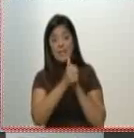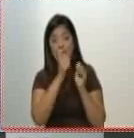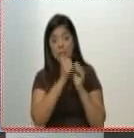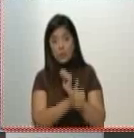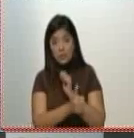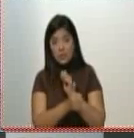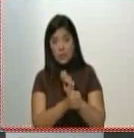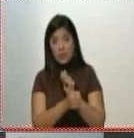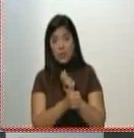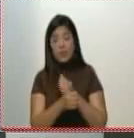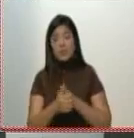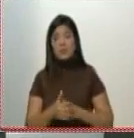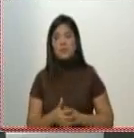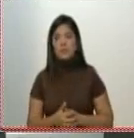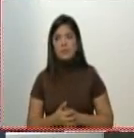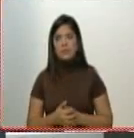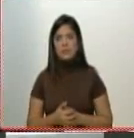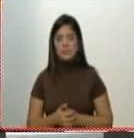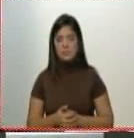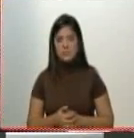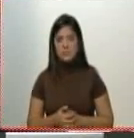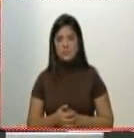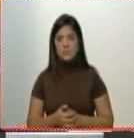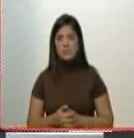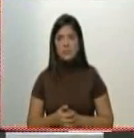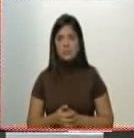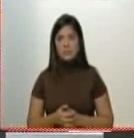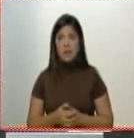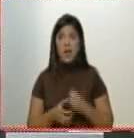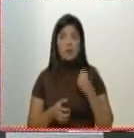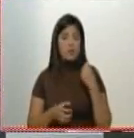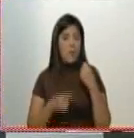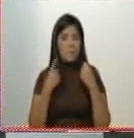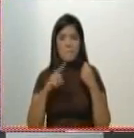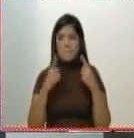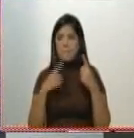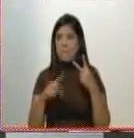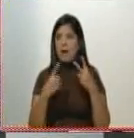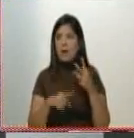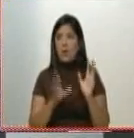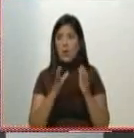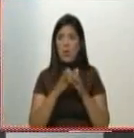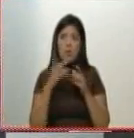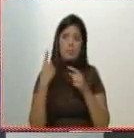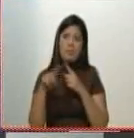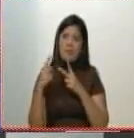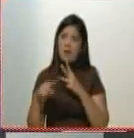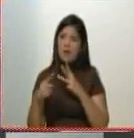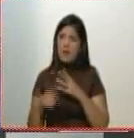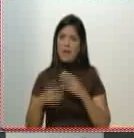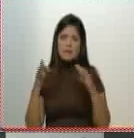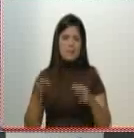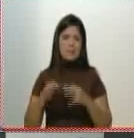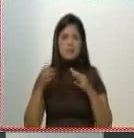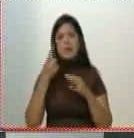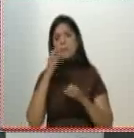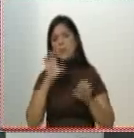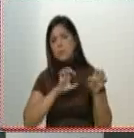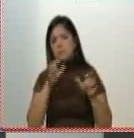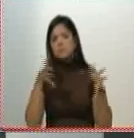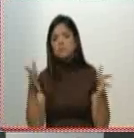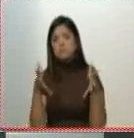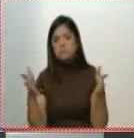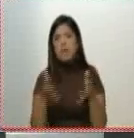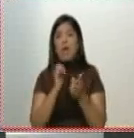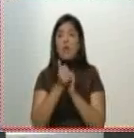categorías inferiores en lo que es conjunto, donde son varios equipos que hacen diferentes modalidades y siempre se hacen chequeos para ir incentivando a los